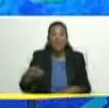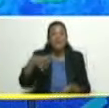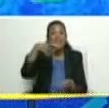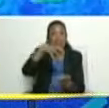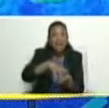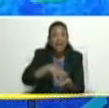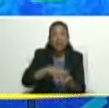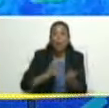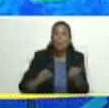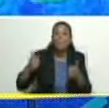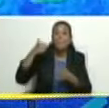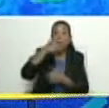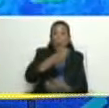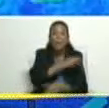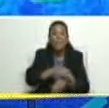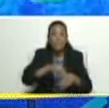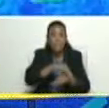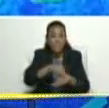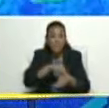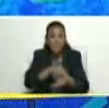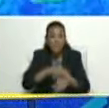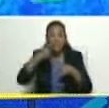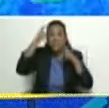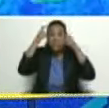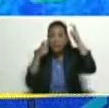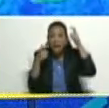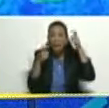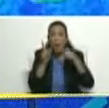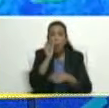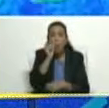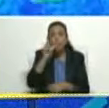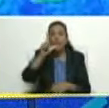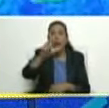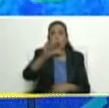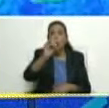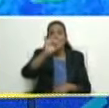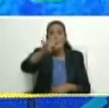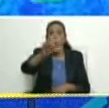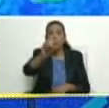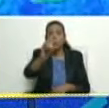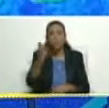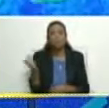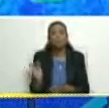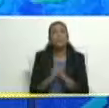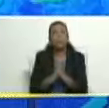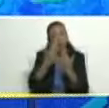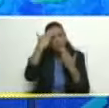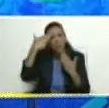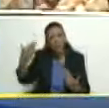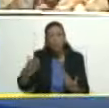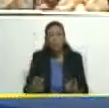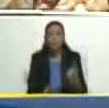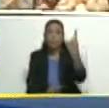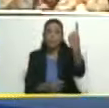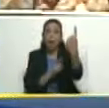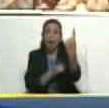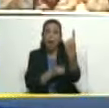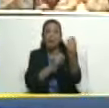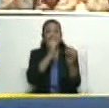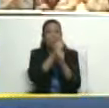Estado Mayor de la Gran Misión, Hugo Chávez, el compañero Loyo. Por favor, Loyo, dame un saludo, que ha